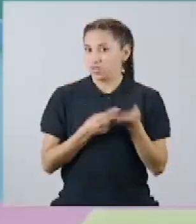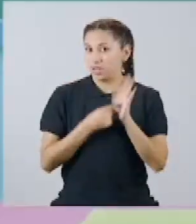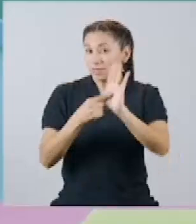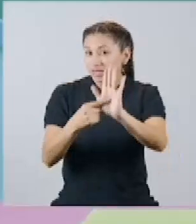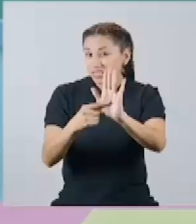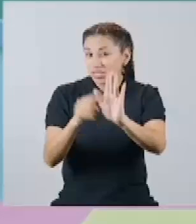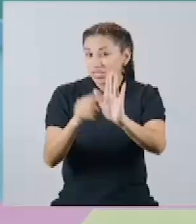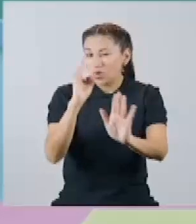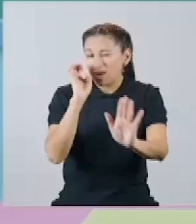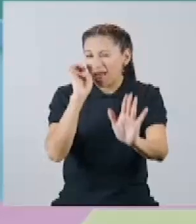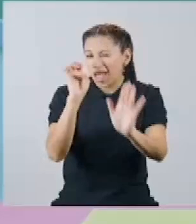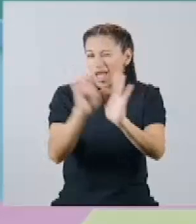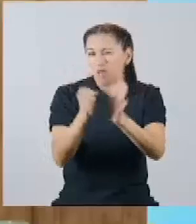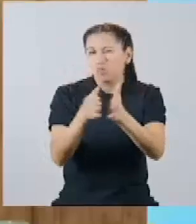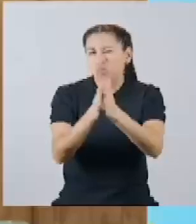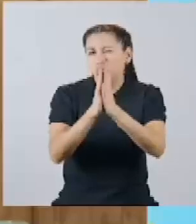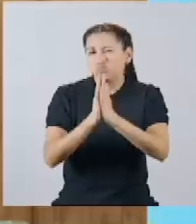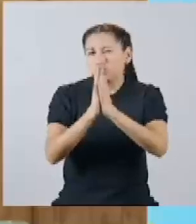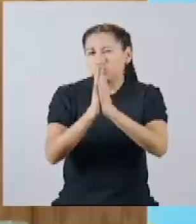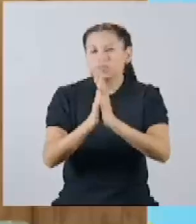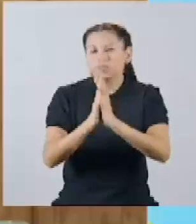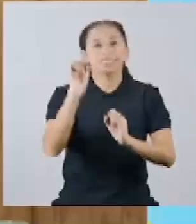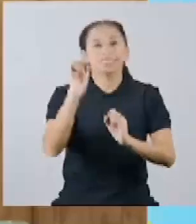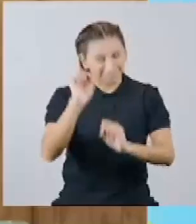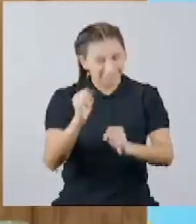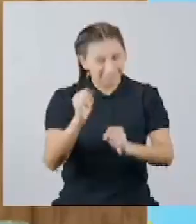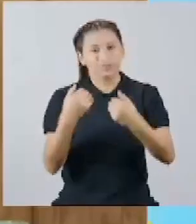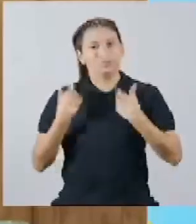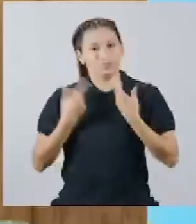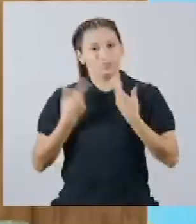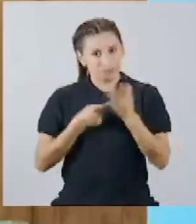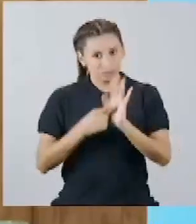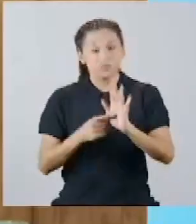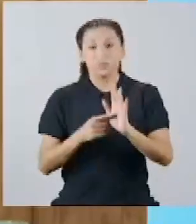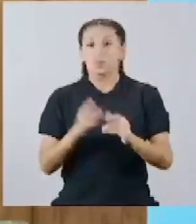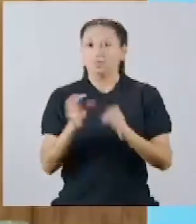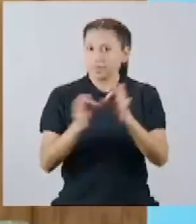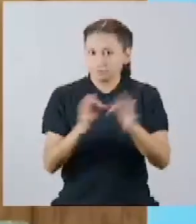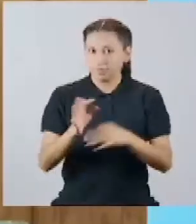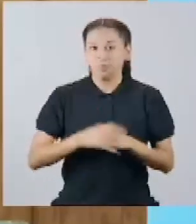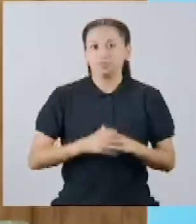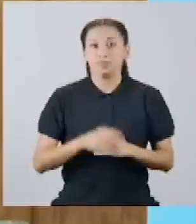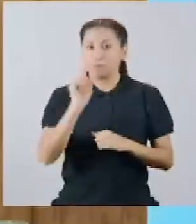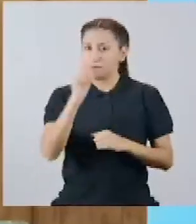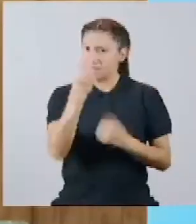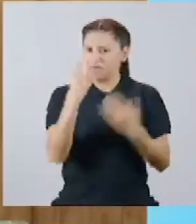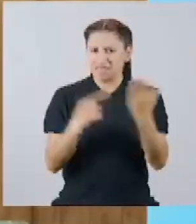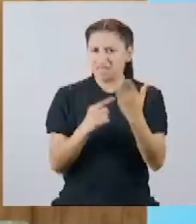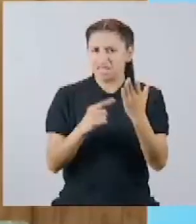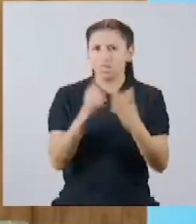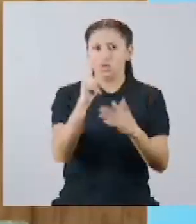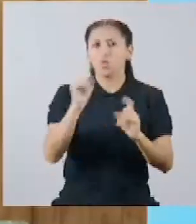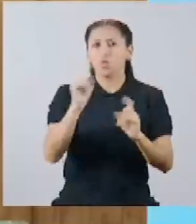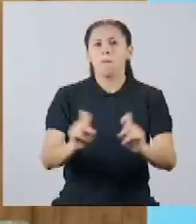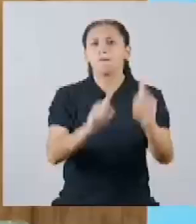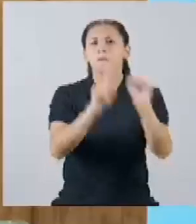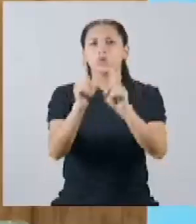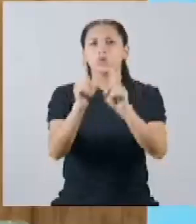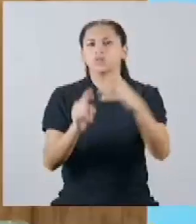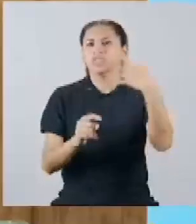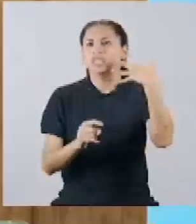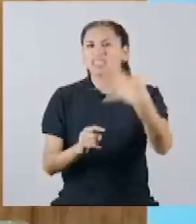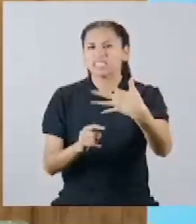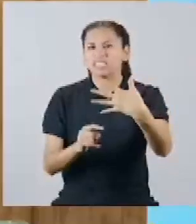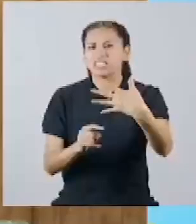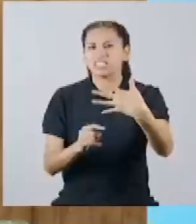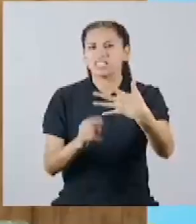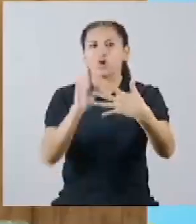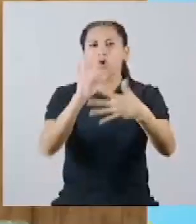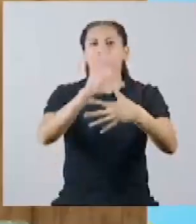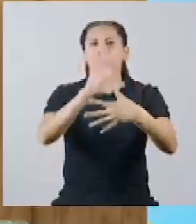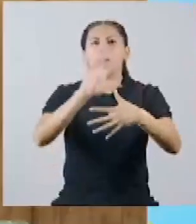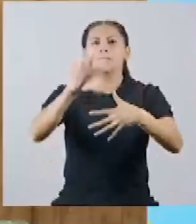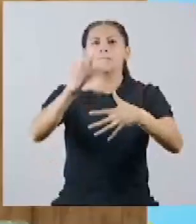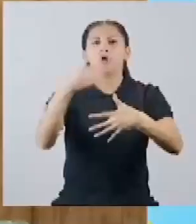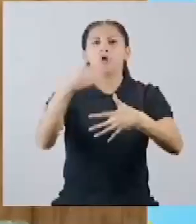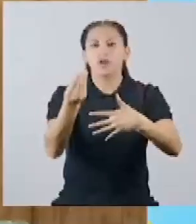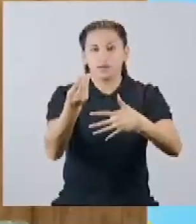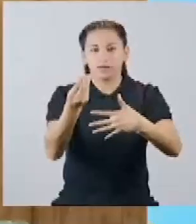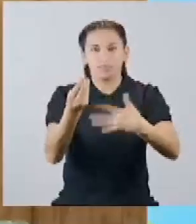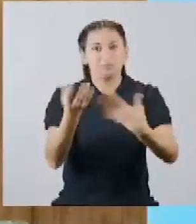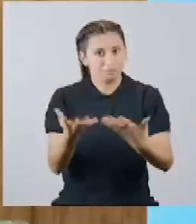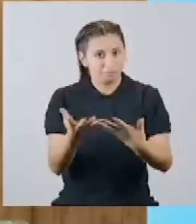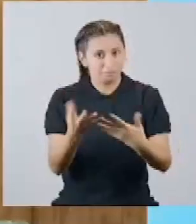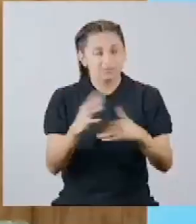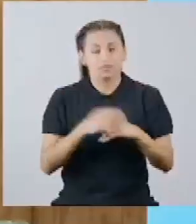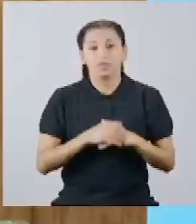ejemplo, profesor? Por supuesto, la técnica es fácil. Solo tienes que preguntar 5 veces ¿por qué? Veamos